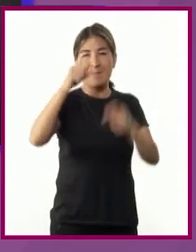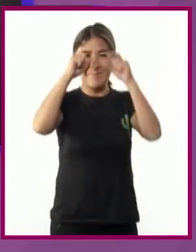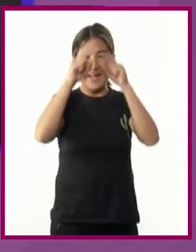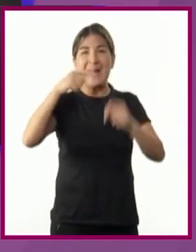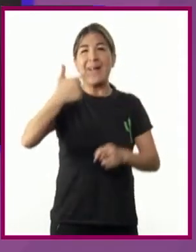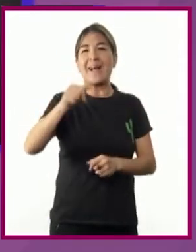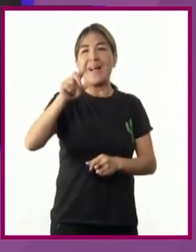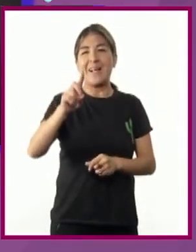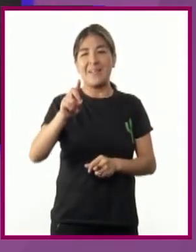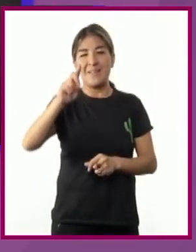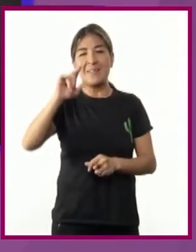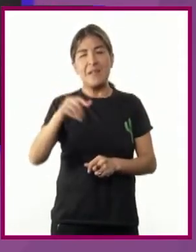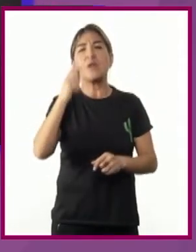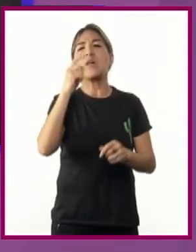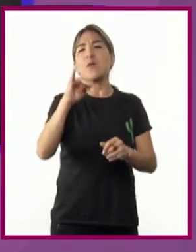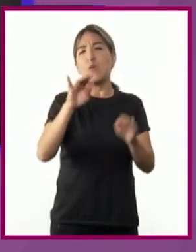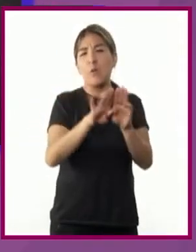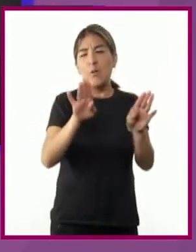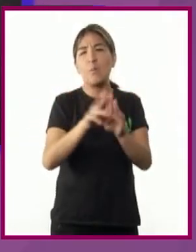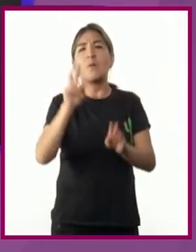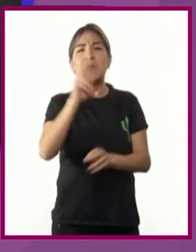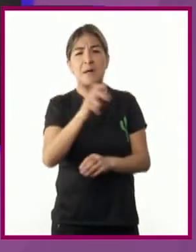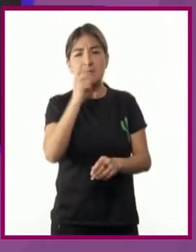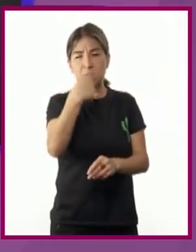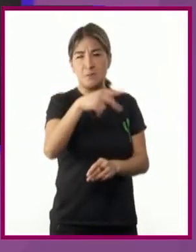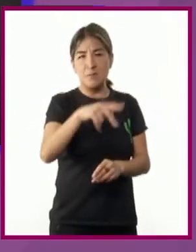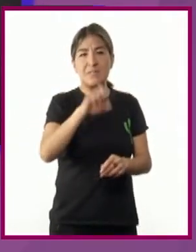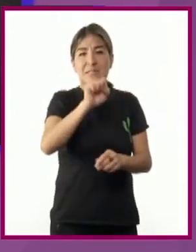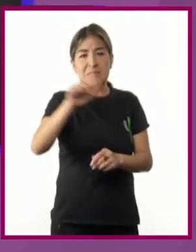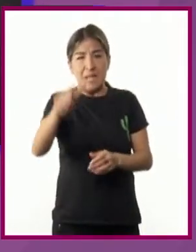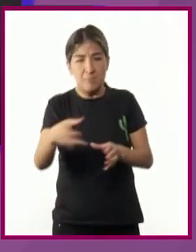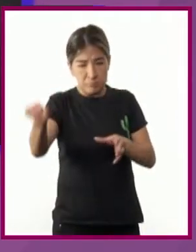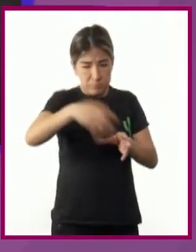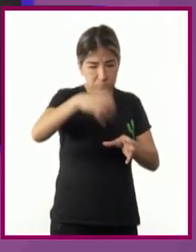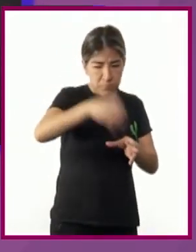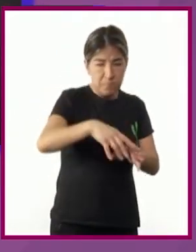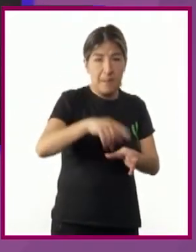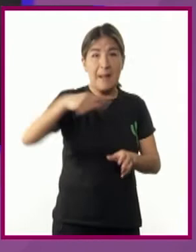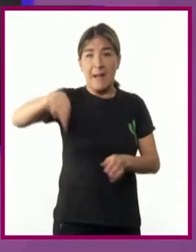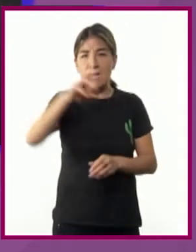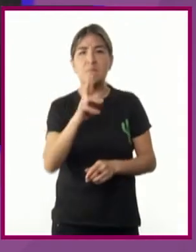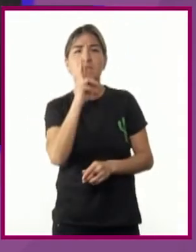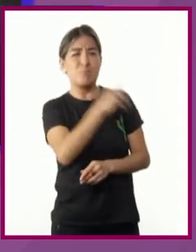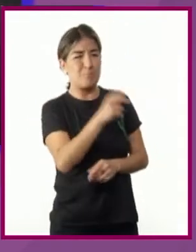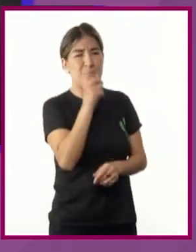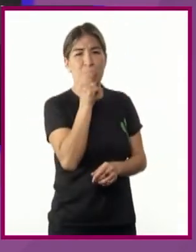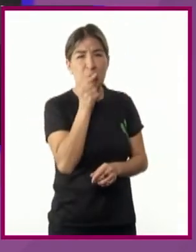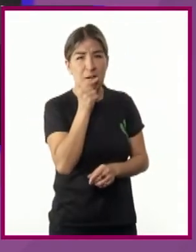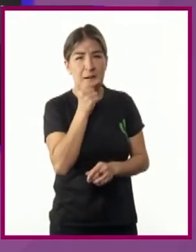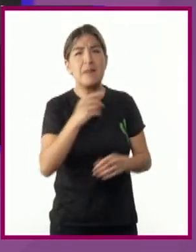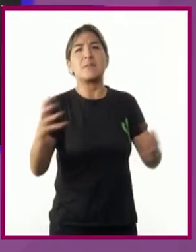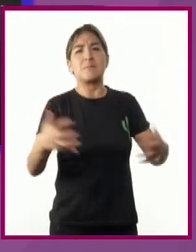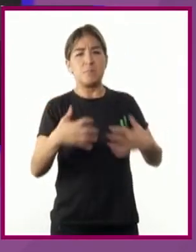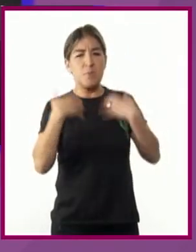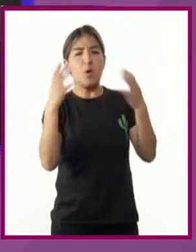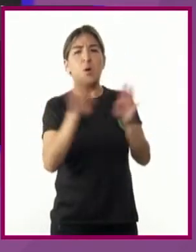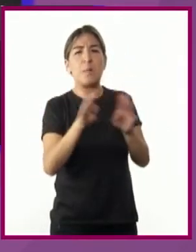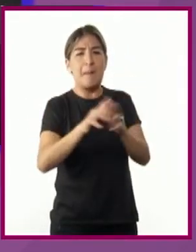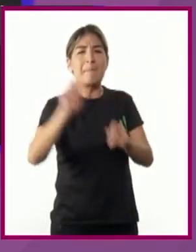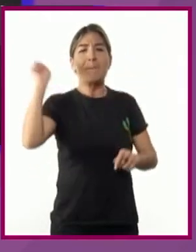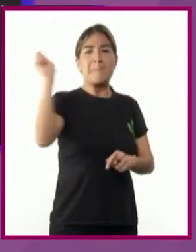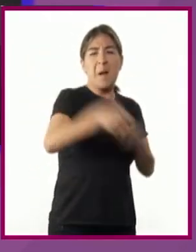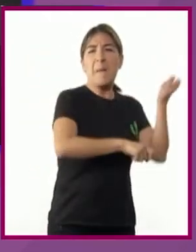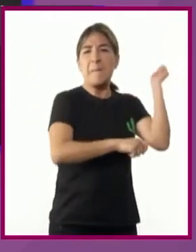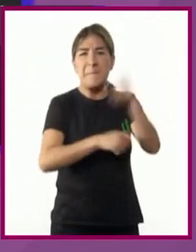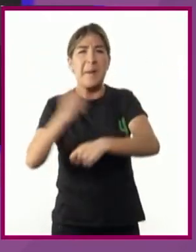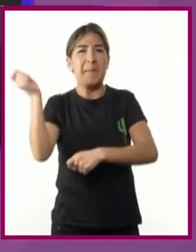personas llegaron al depósito gubernamental de sal de Dharasana. En respuesta, los policías custodios del lugar les propinaron garrotazos y